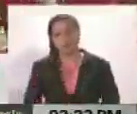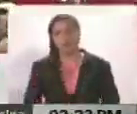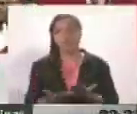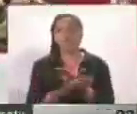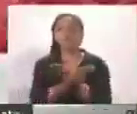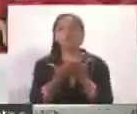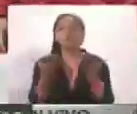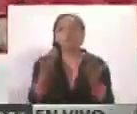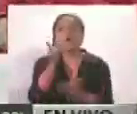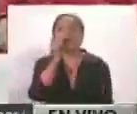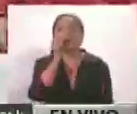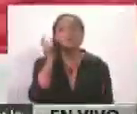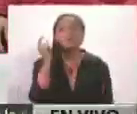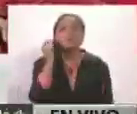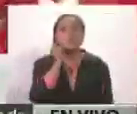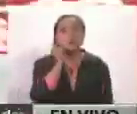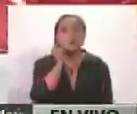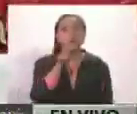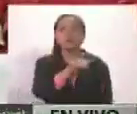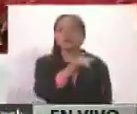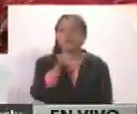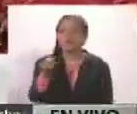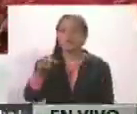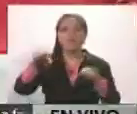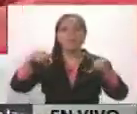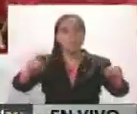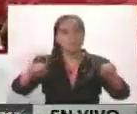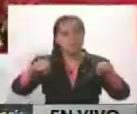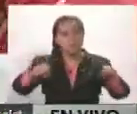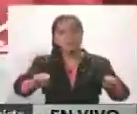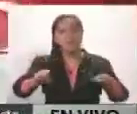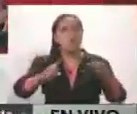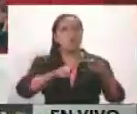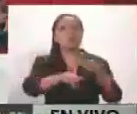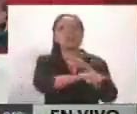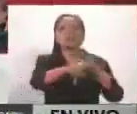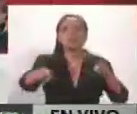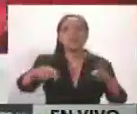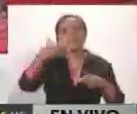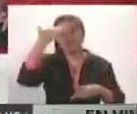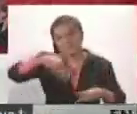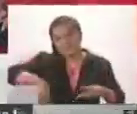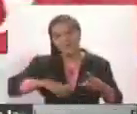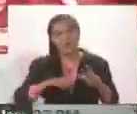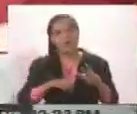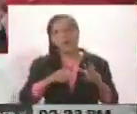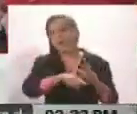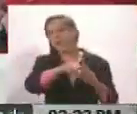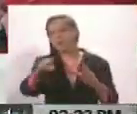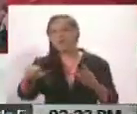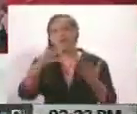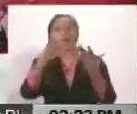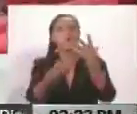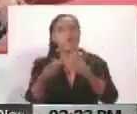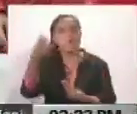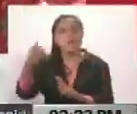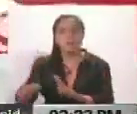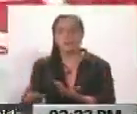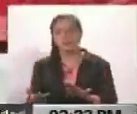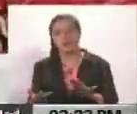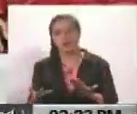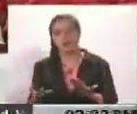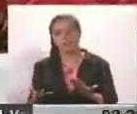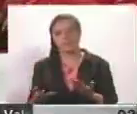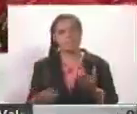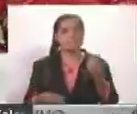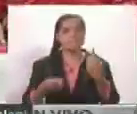los hombres y las mujeres, ustedes los motorizados, ustedes los milicianos, ustedes las comunas, ustedes